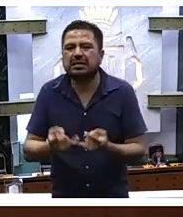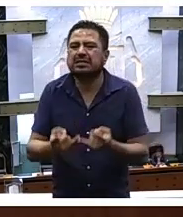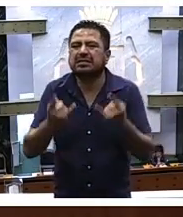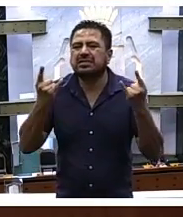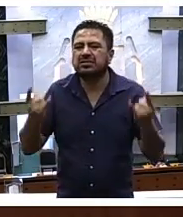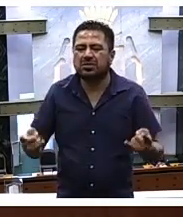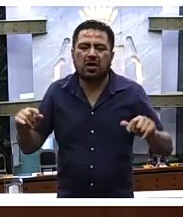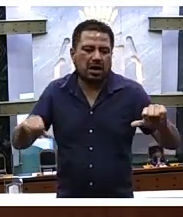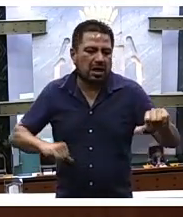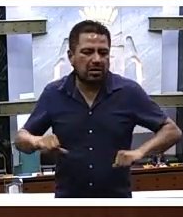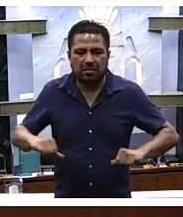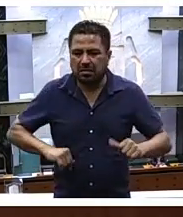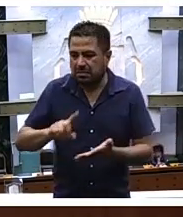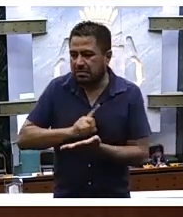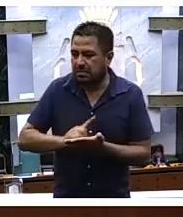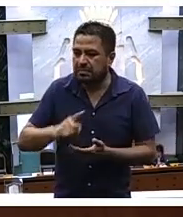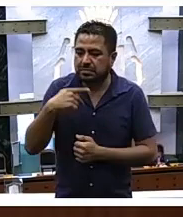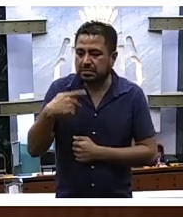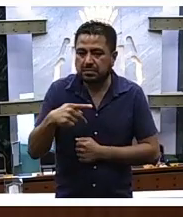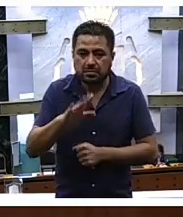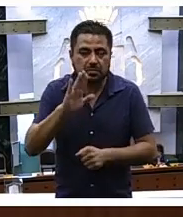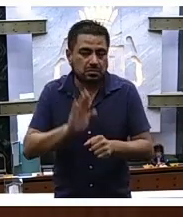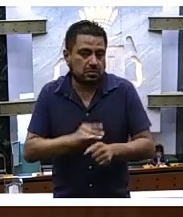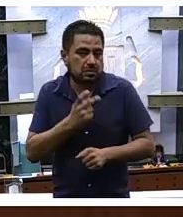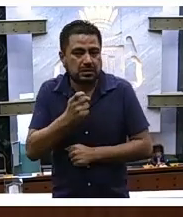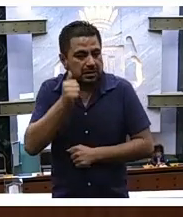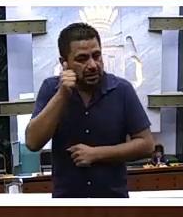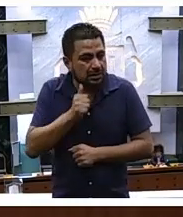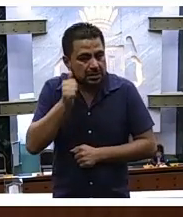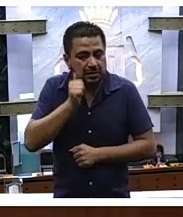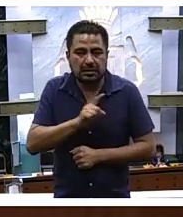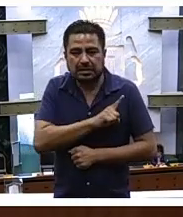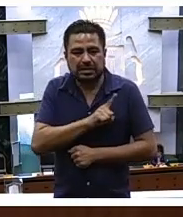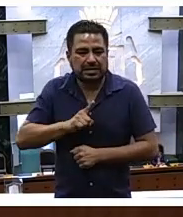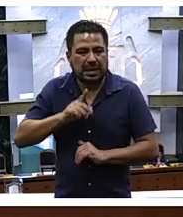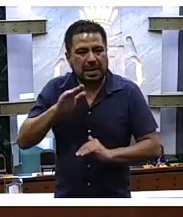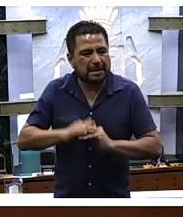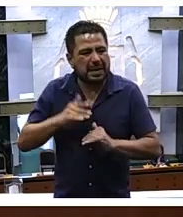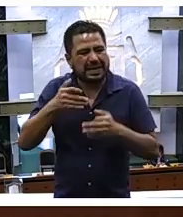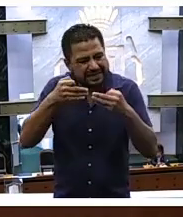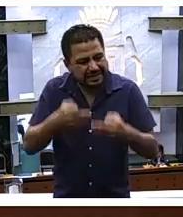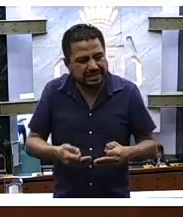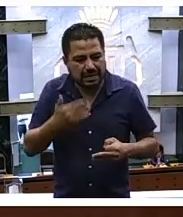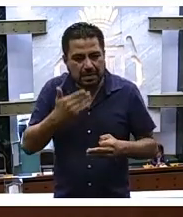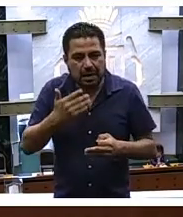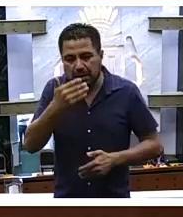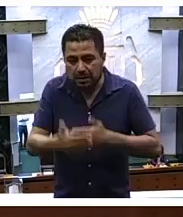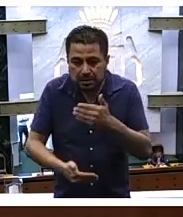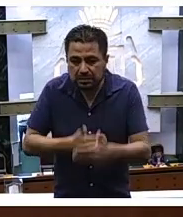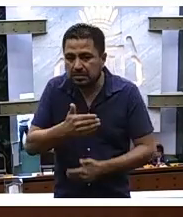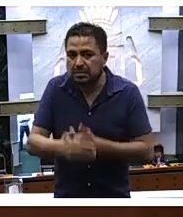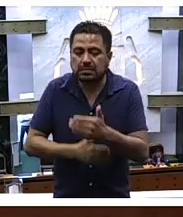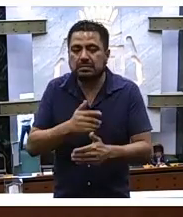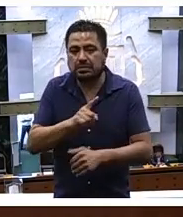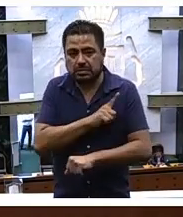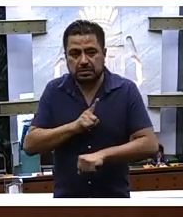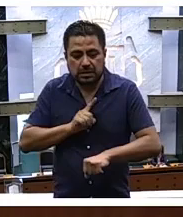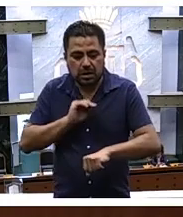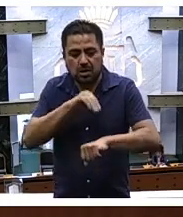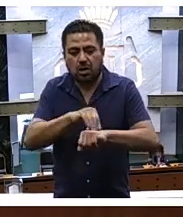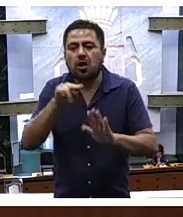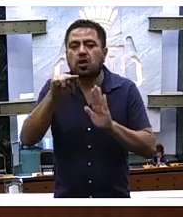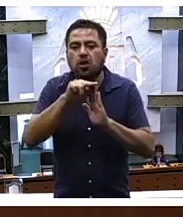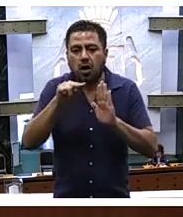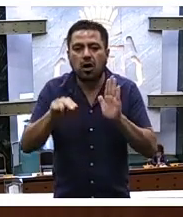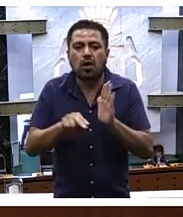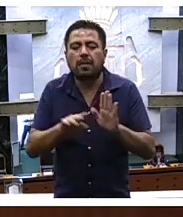en el ejercicio de sus derechos, por lo tanto, siempre deberán ser de mayor eficacia y progresividad. Es decir, se constriñe la norma